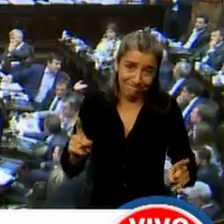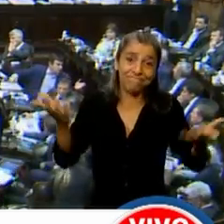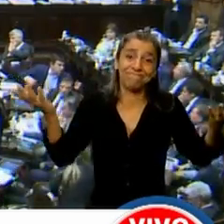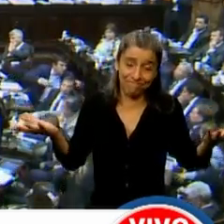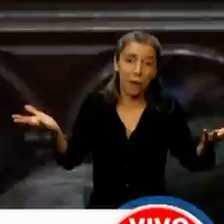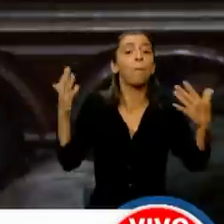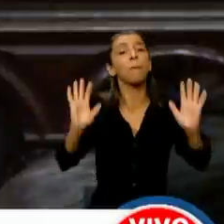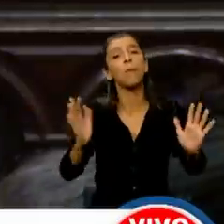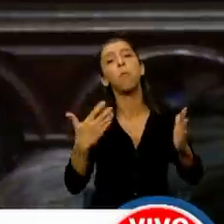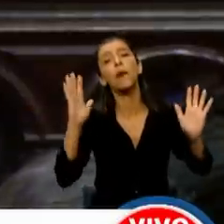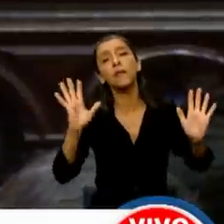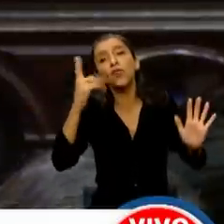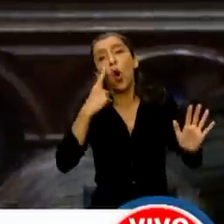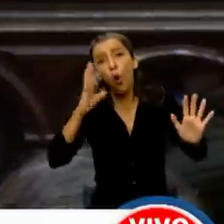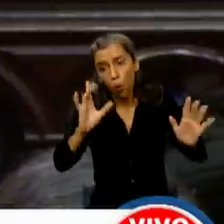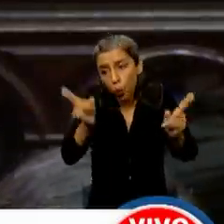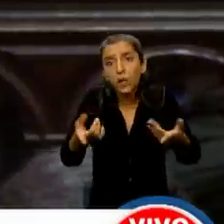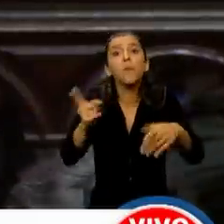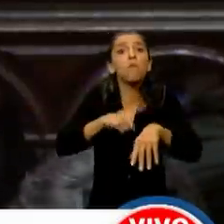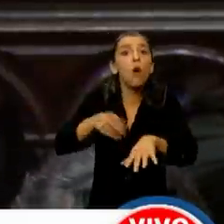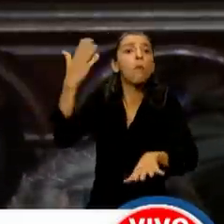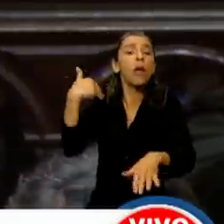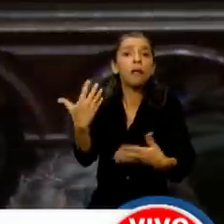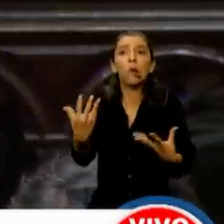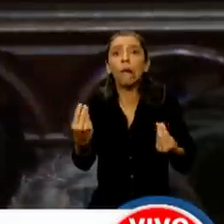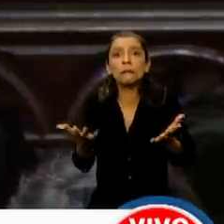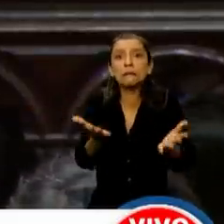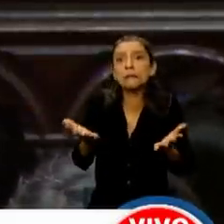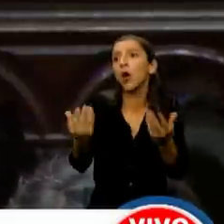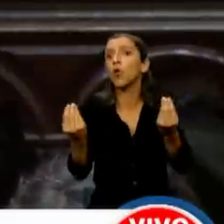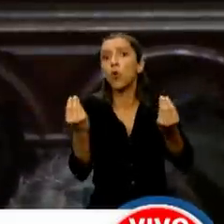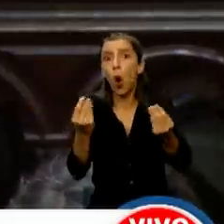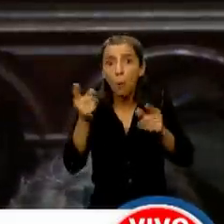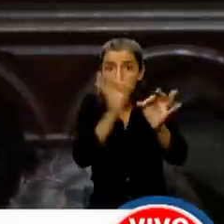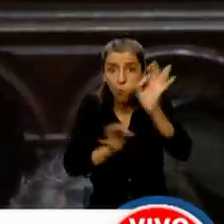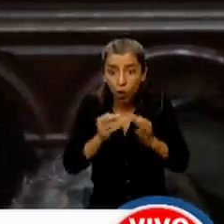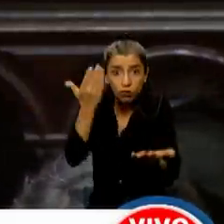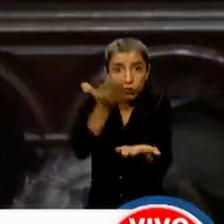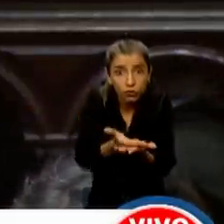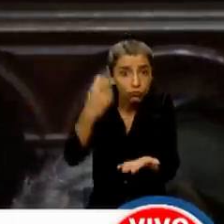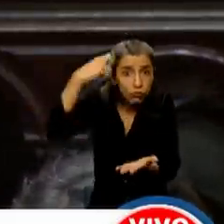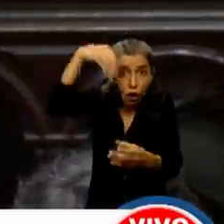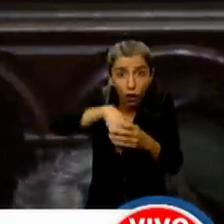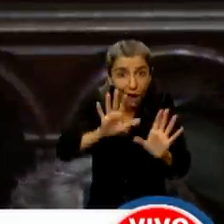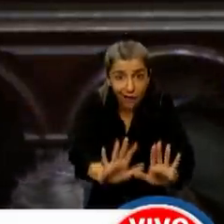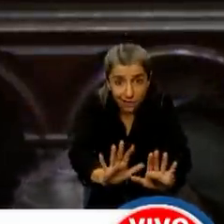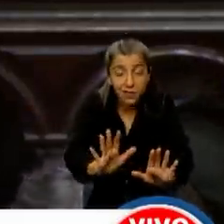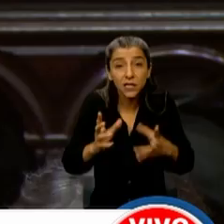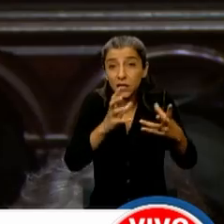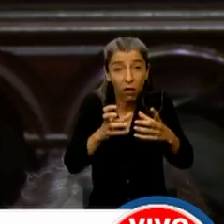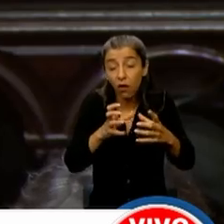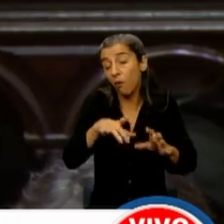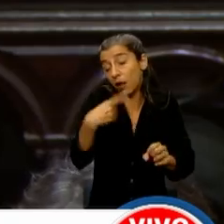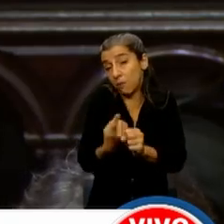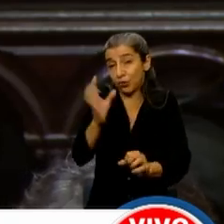quizás fue la cobardía también quizás fue la cobardía también de no poder mandar ese proyecto acá sí que podemos señor presidente por